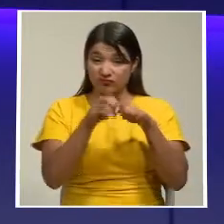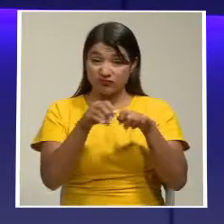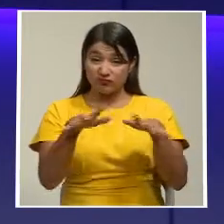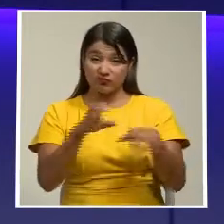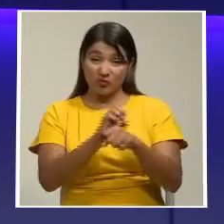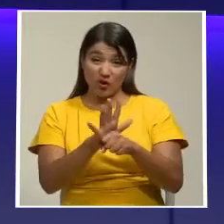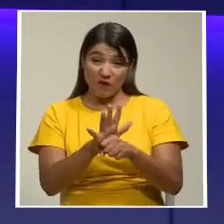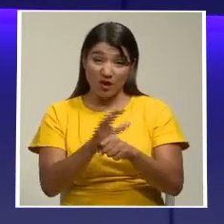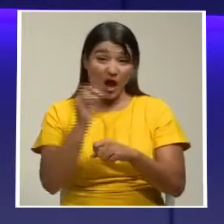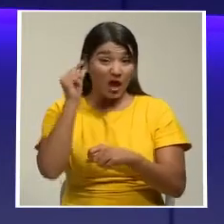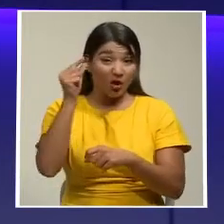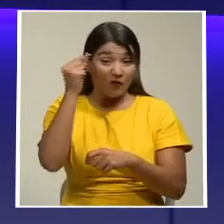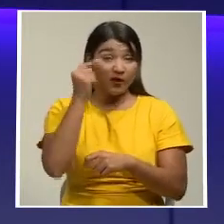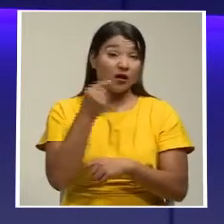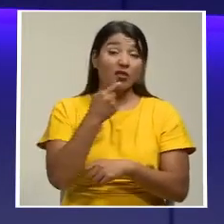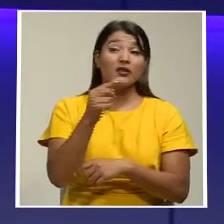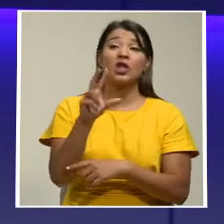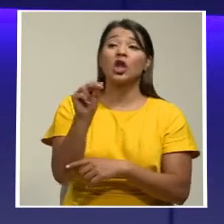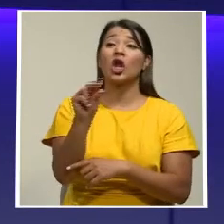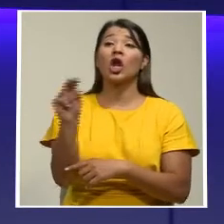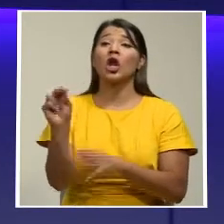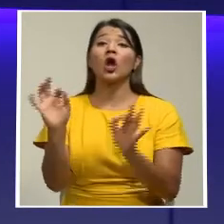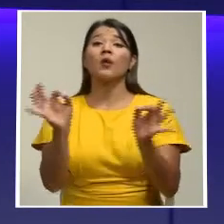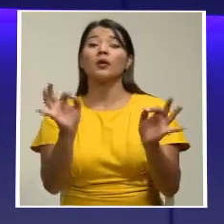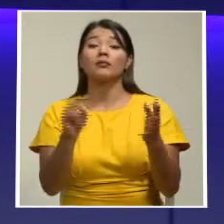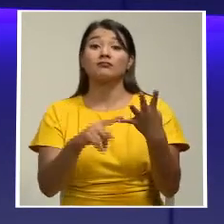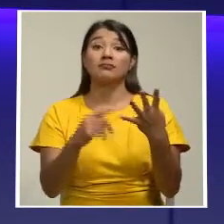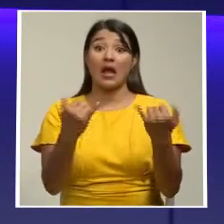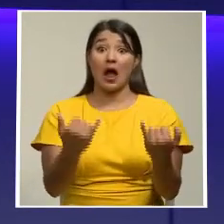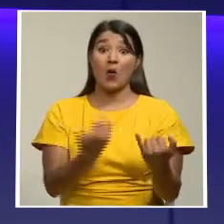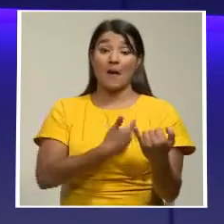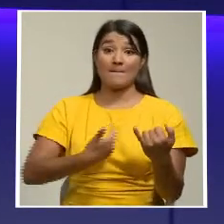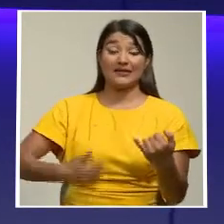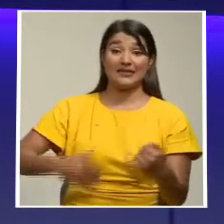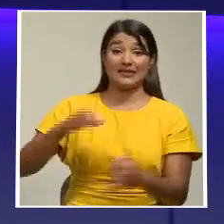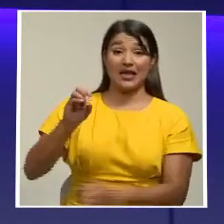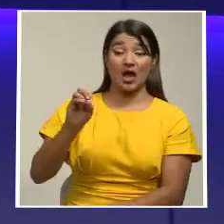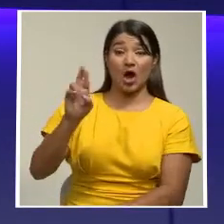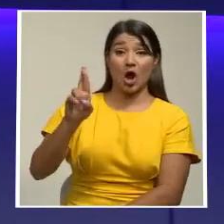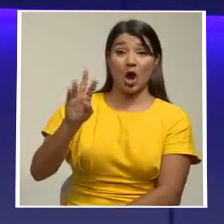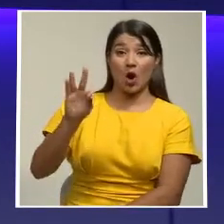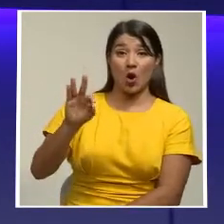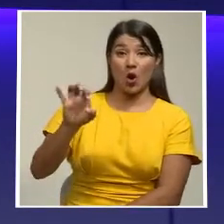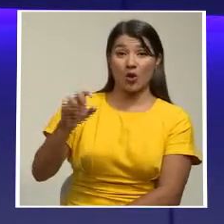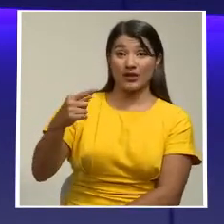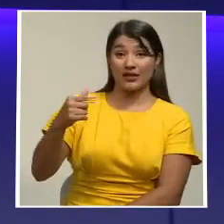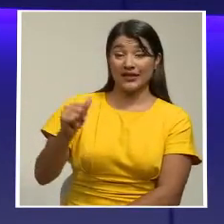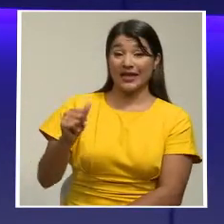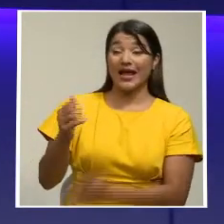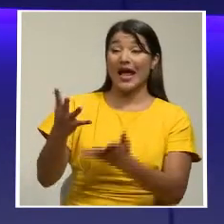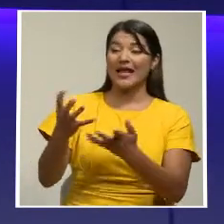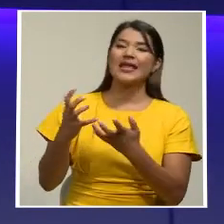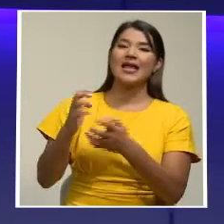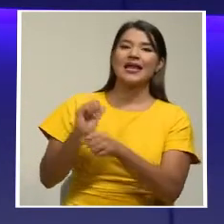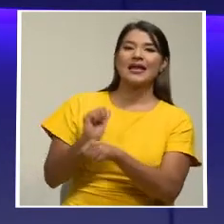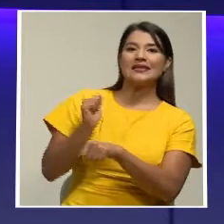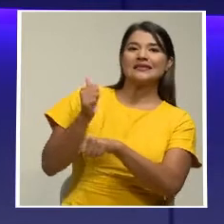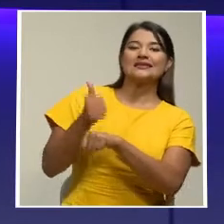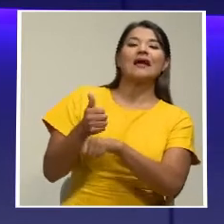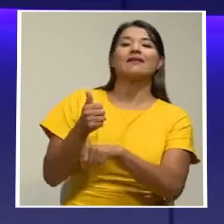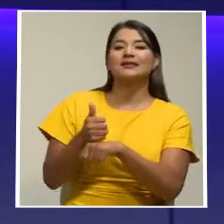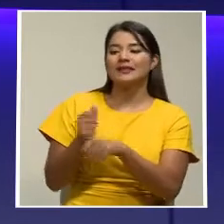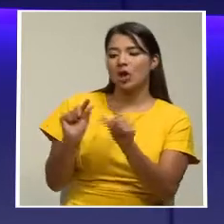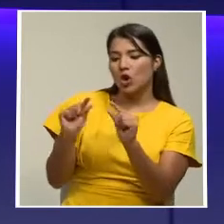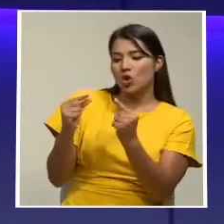ahora, por si fuera poco, el presidente Ortega está montando un ministerio de asuntos